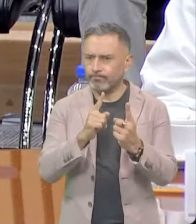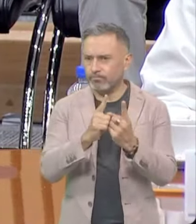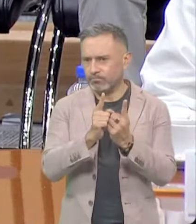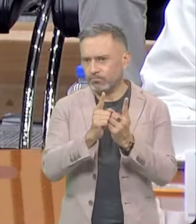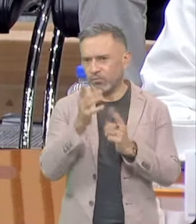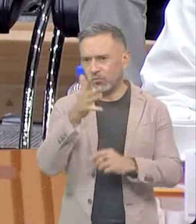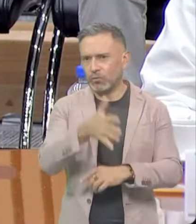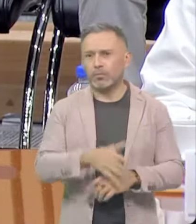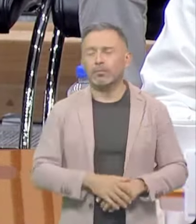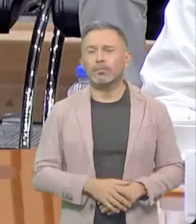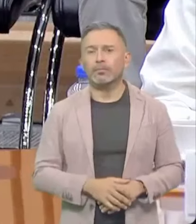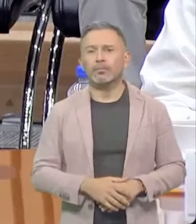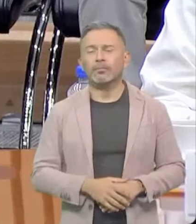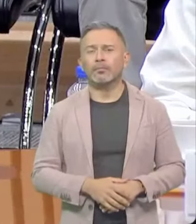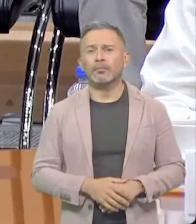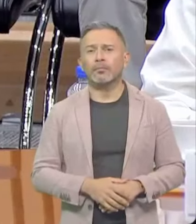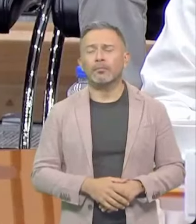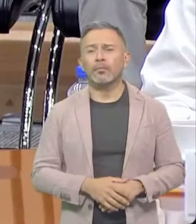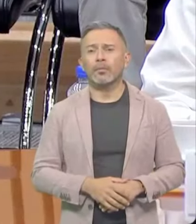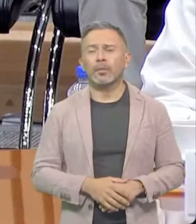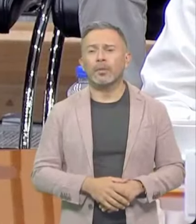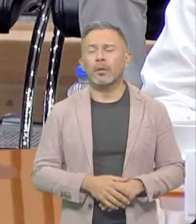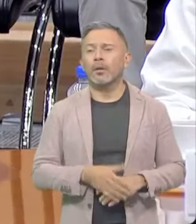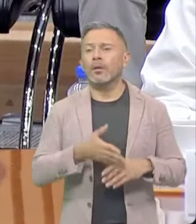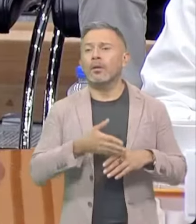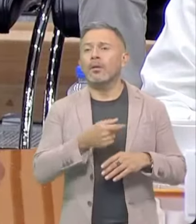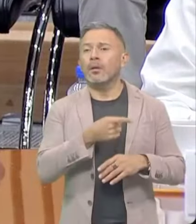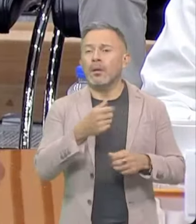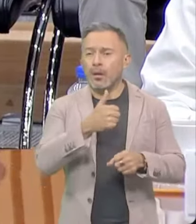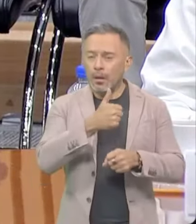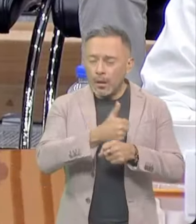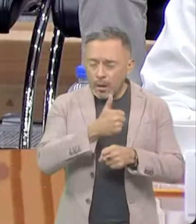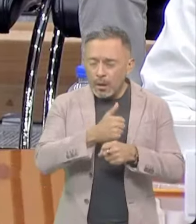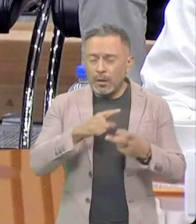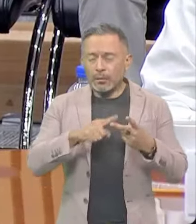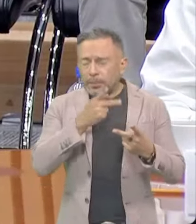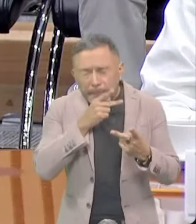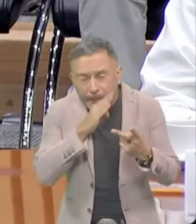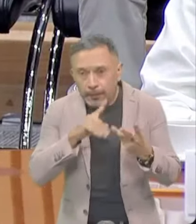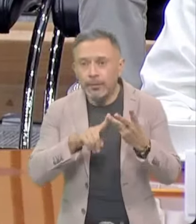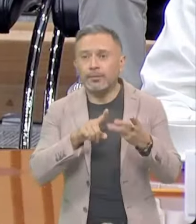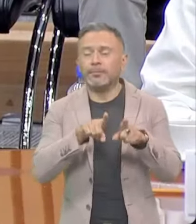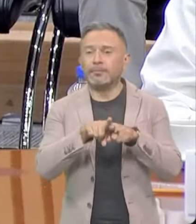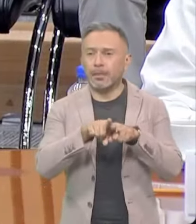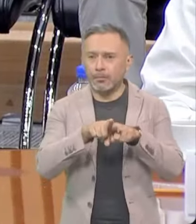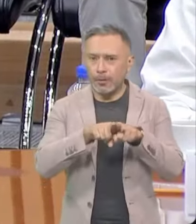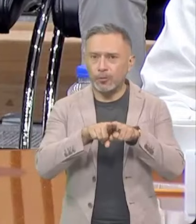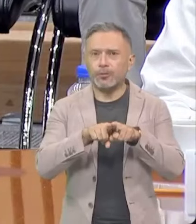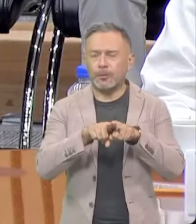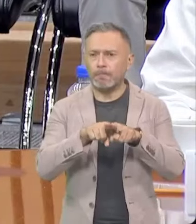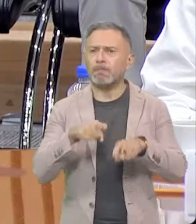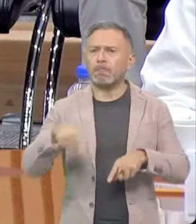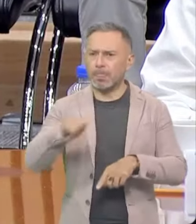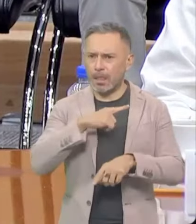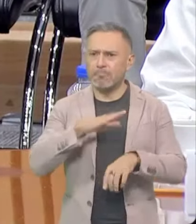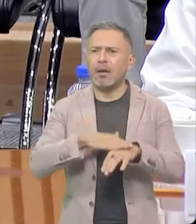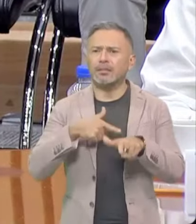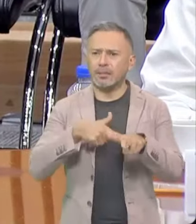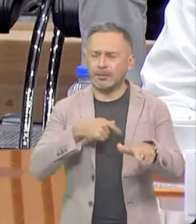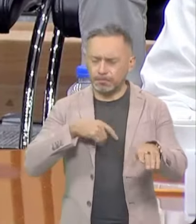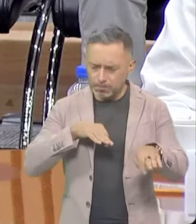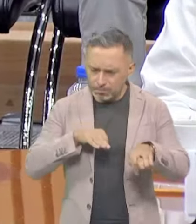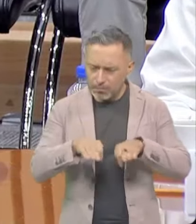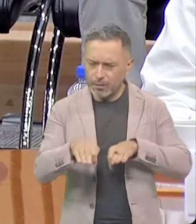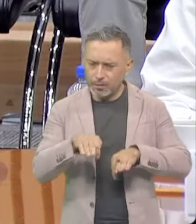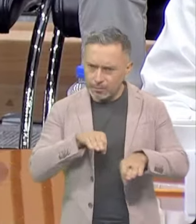país nuestros abuelos nuestros padres nuestros hermanos Seguiremos trabajando Y